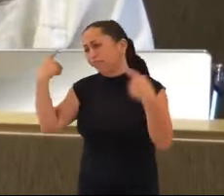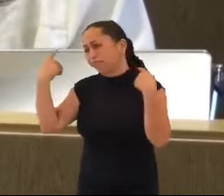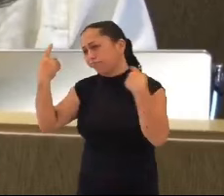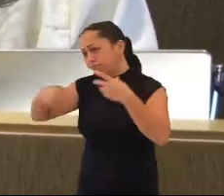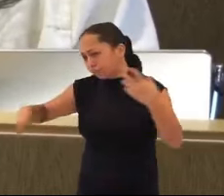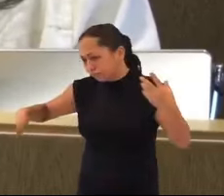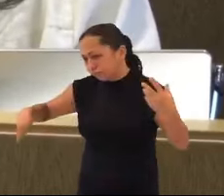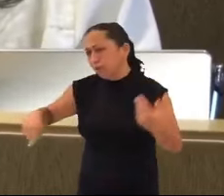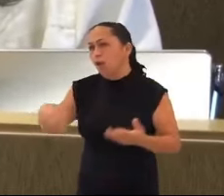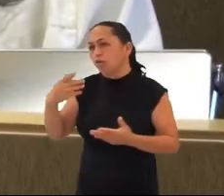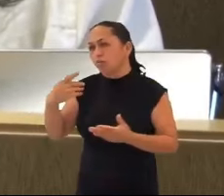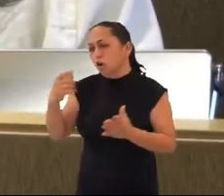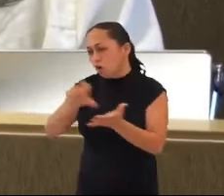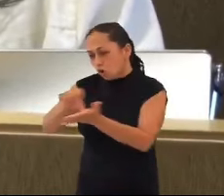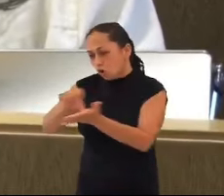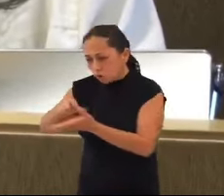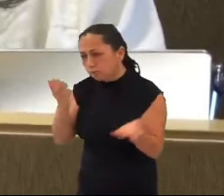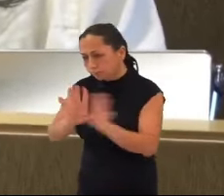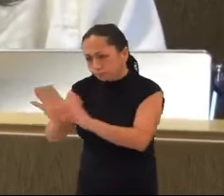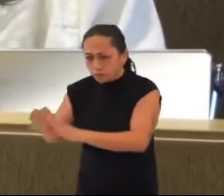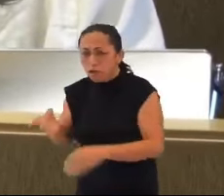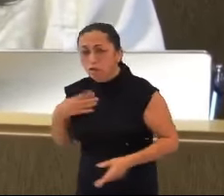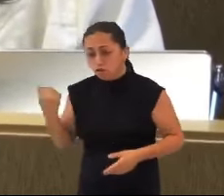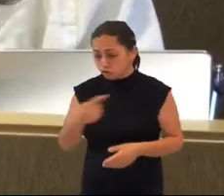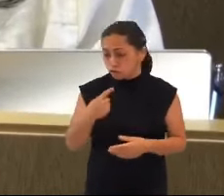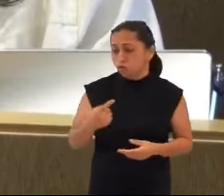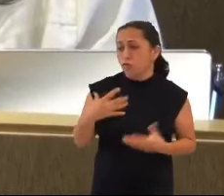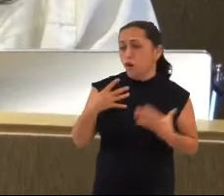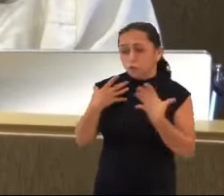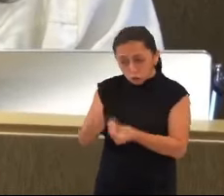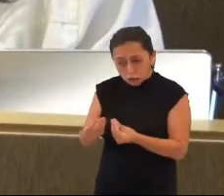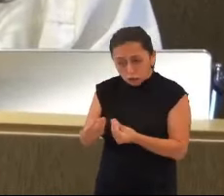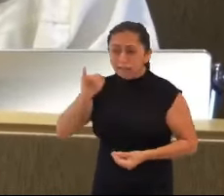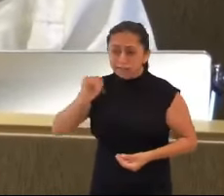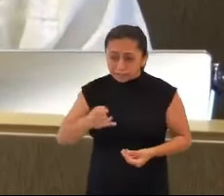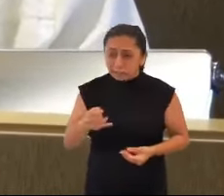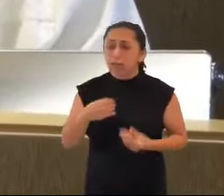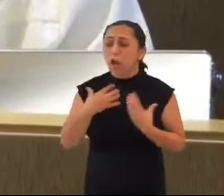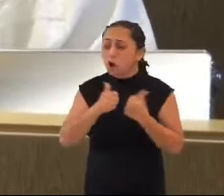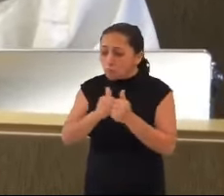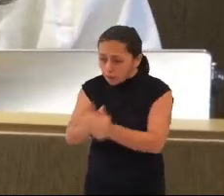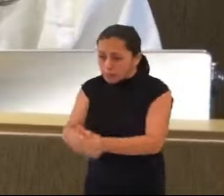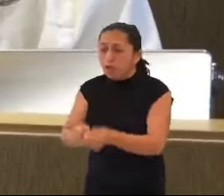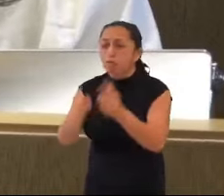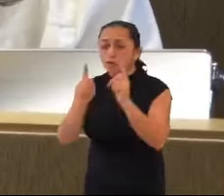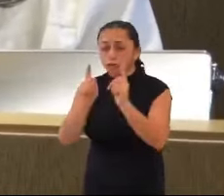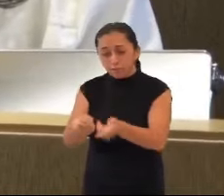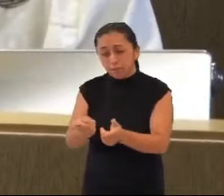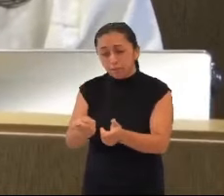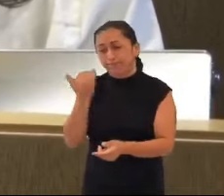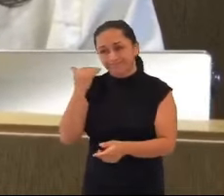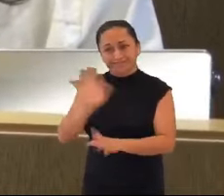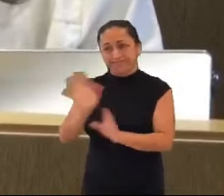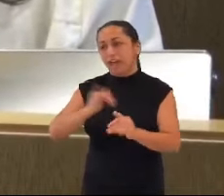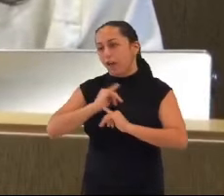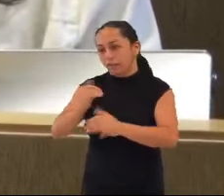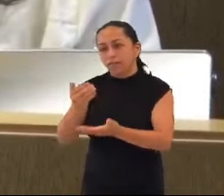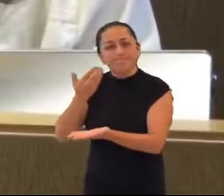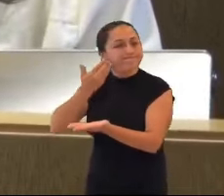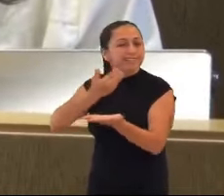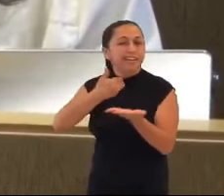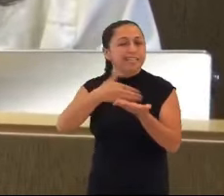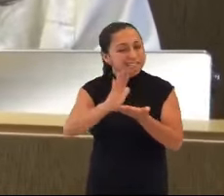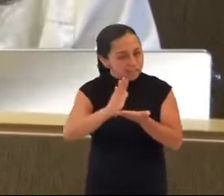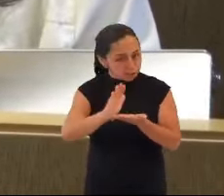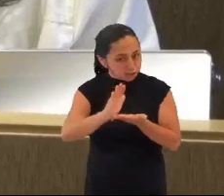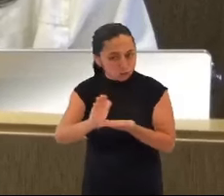puestos de trabajo, desde ya que cuenta con toda nuestra solidaridad, nuestro acompañamiento, y desde ya que el rechazo y el repudio